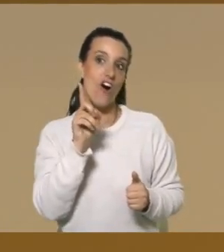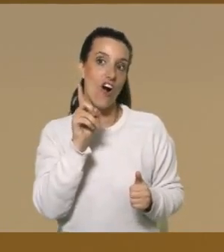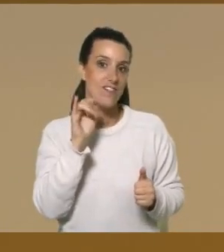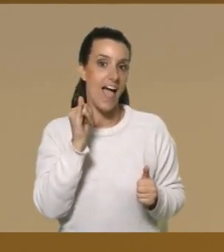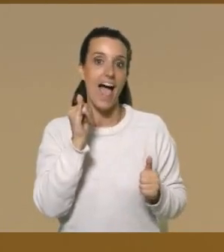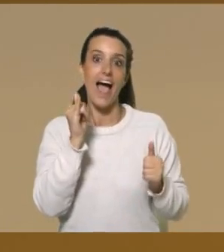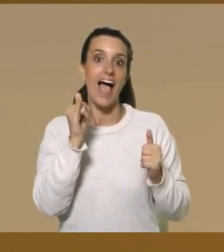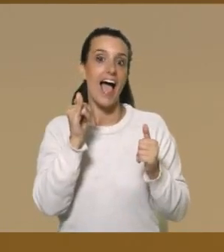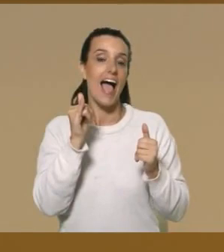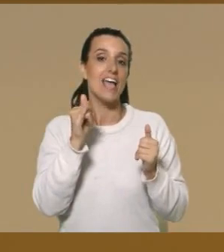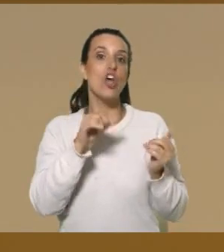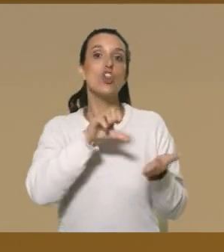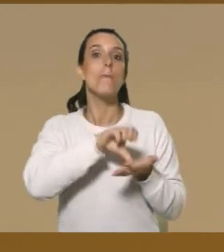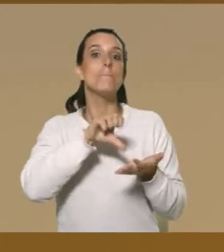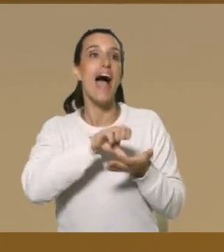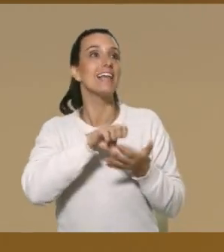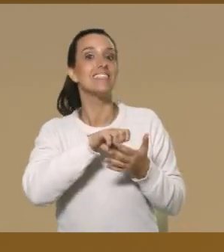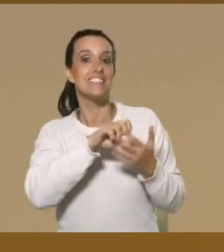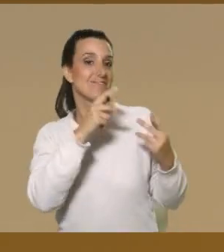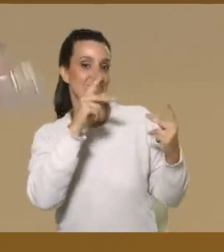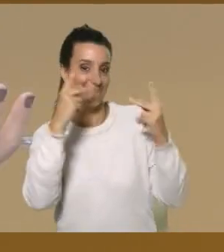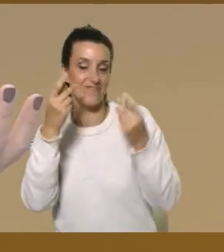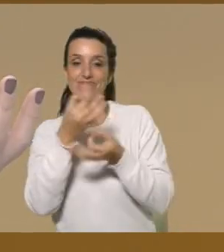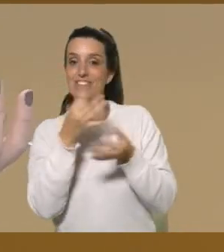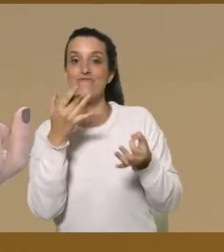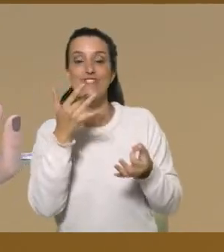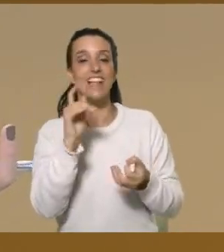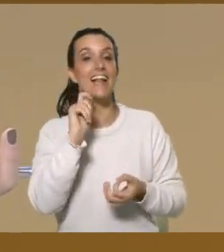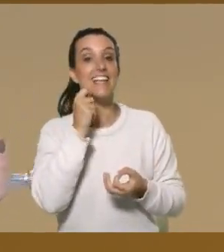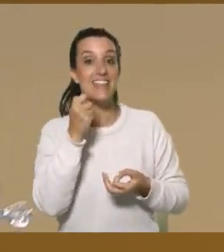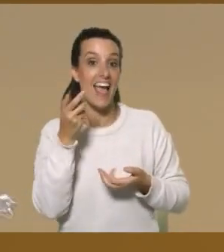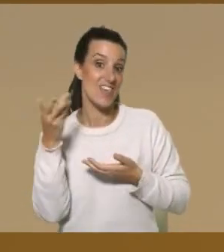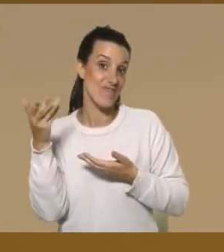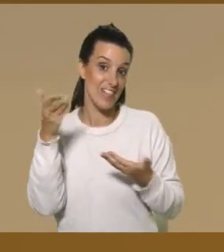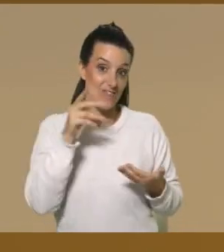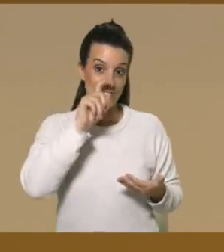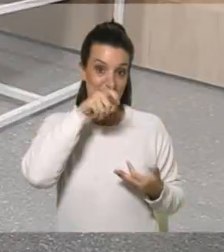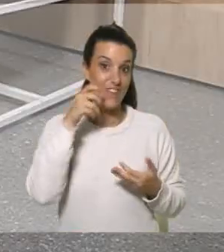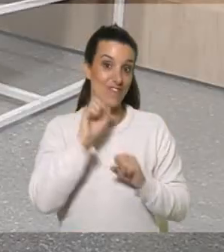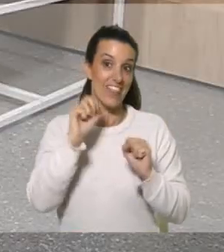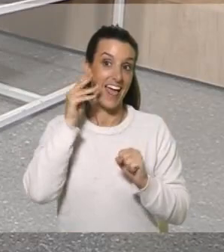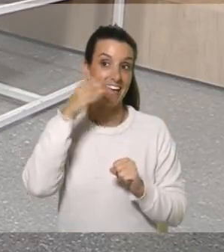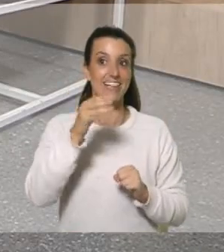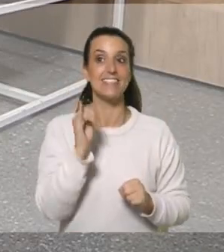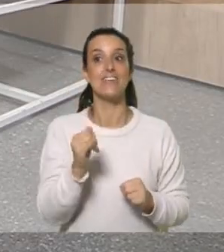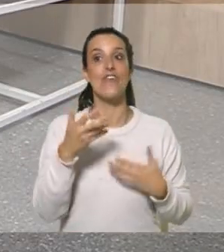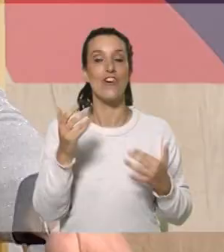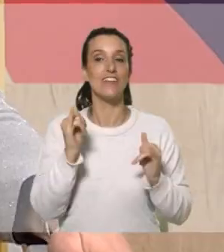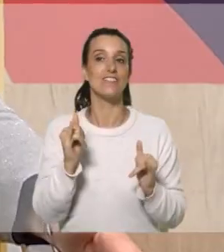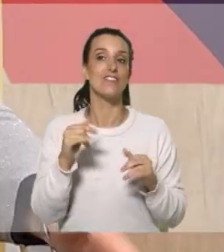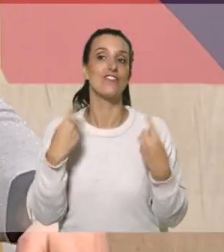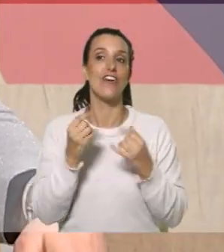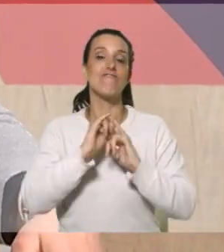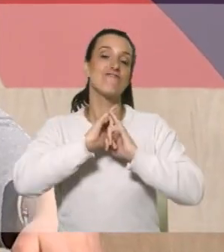rodando por el resto del país de una forma maravillosa y es una linda invitación para que desde Montevideo podamos acompañarlos Sí bueno si estamos muy